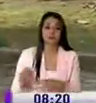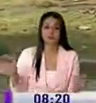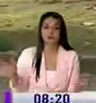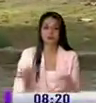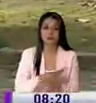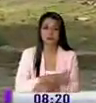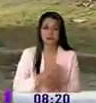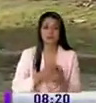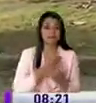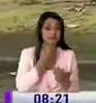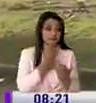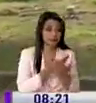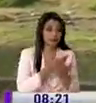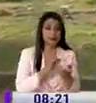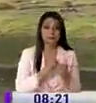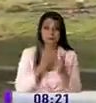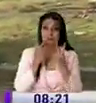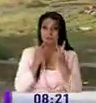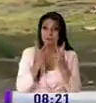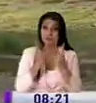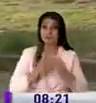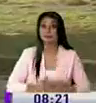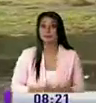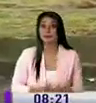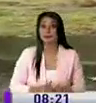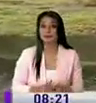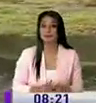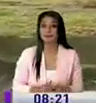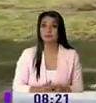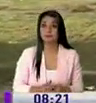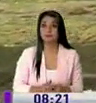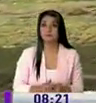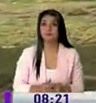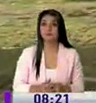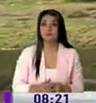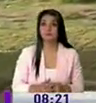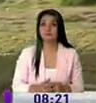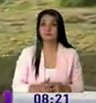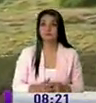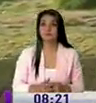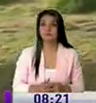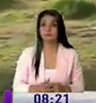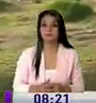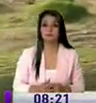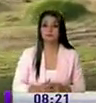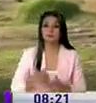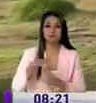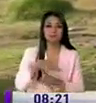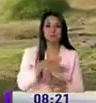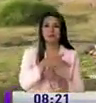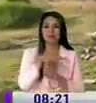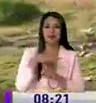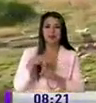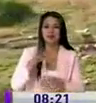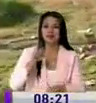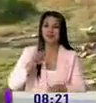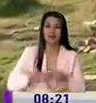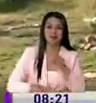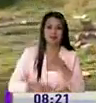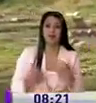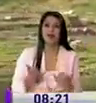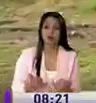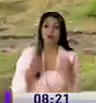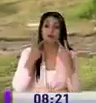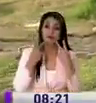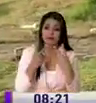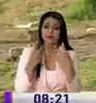gracias, vecina. Como ustedes pueden ver, amigos televidentes, realmente el estado en el que se encuentra el parque hoy está en muy mal